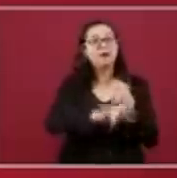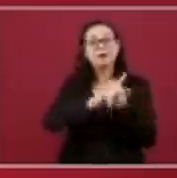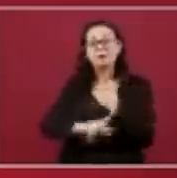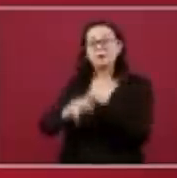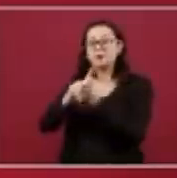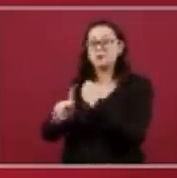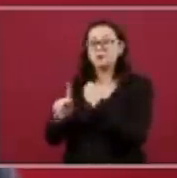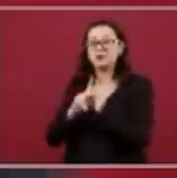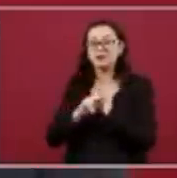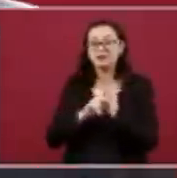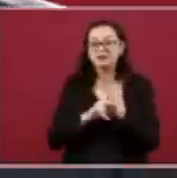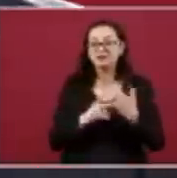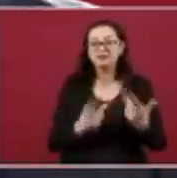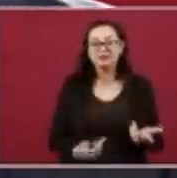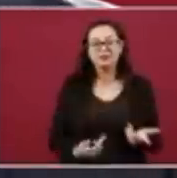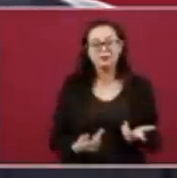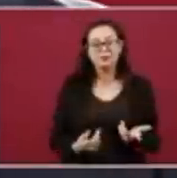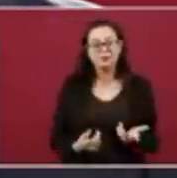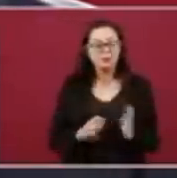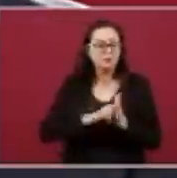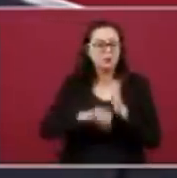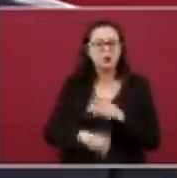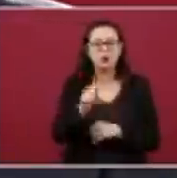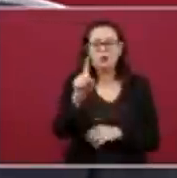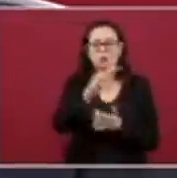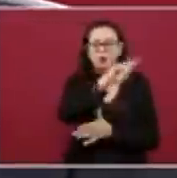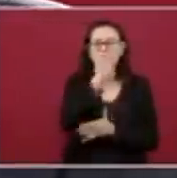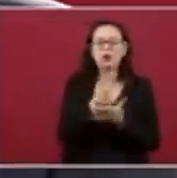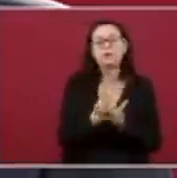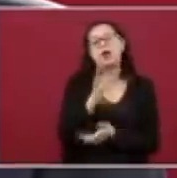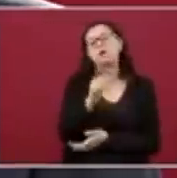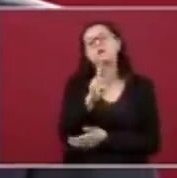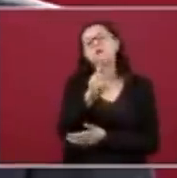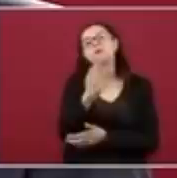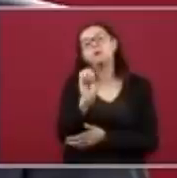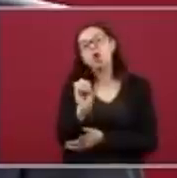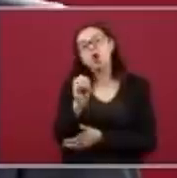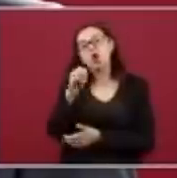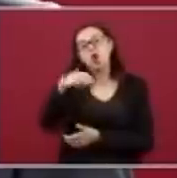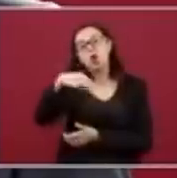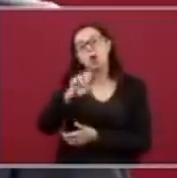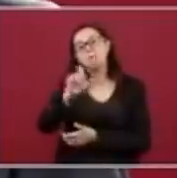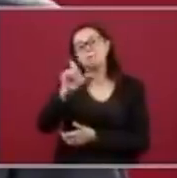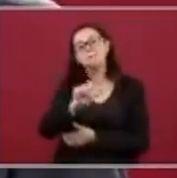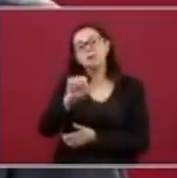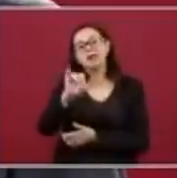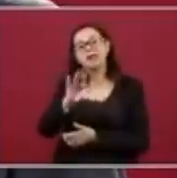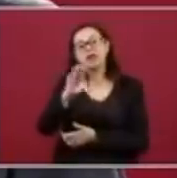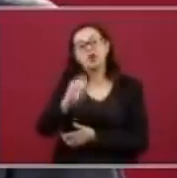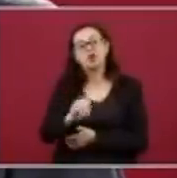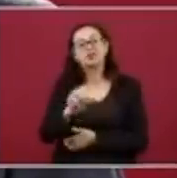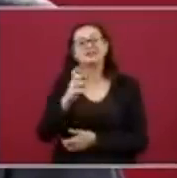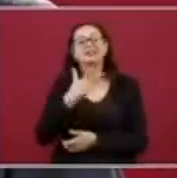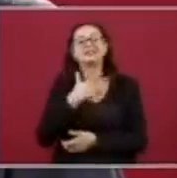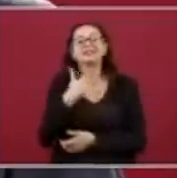Nada más había un programa que se llamaba ProMéxico con 60 oficinas